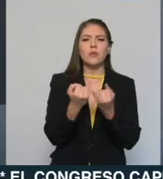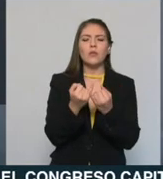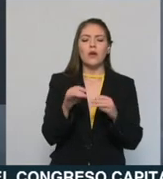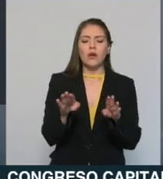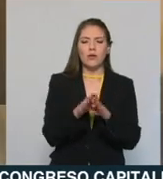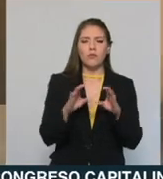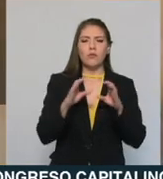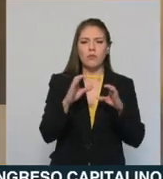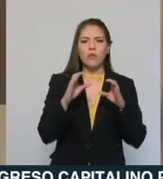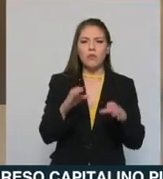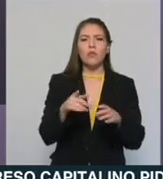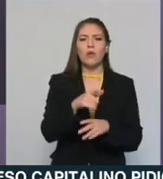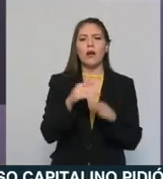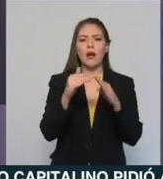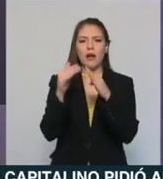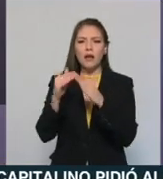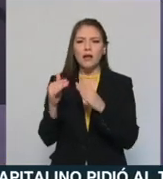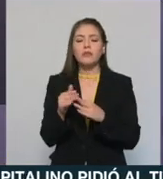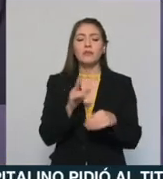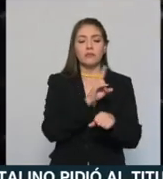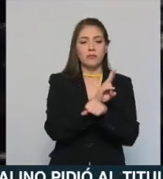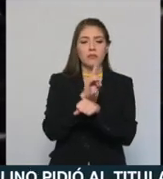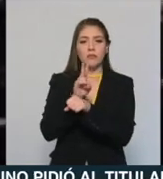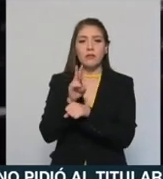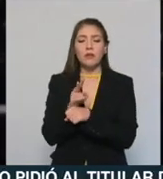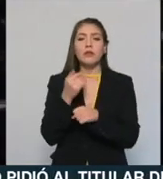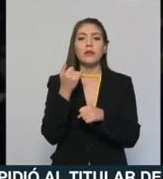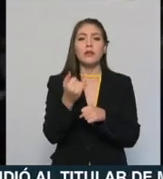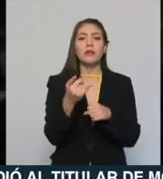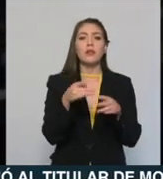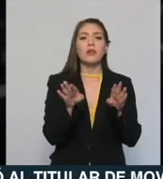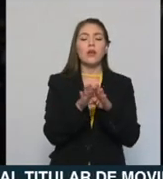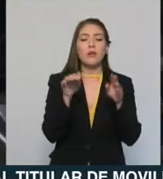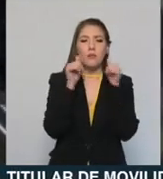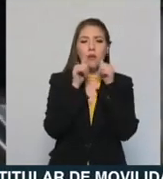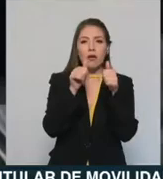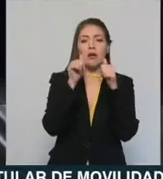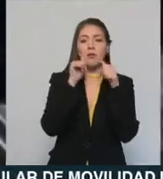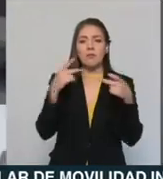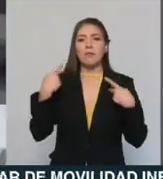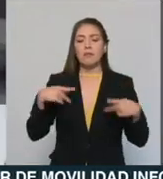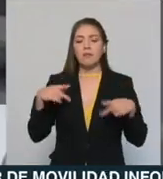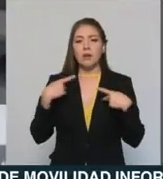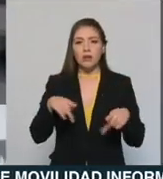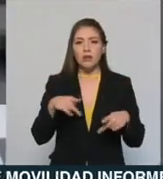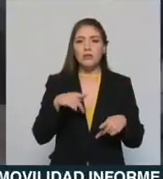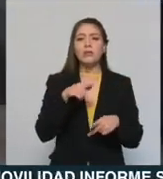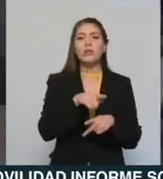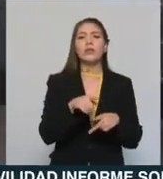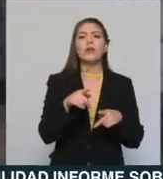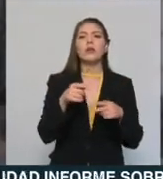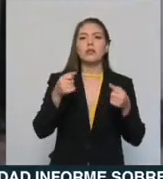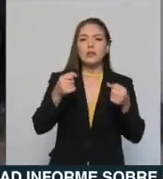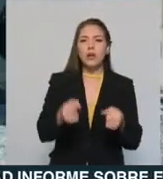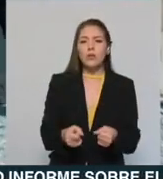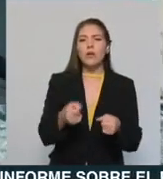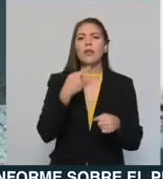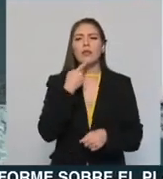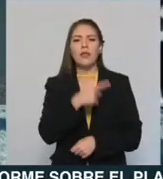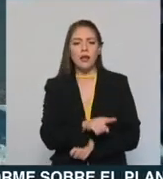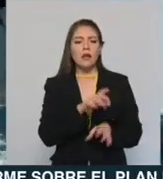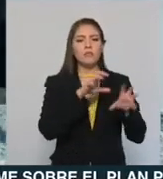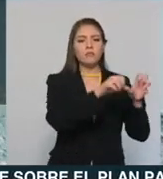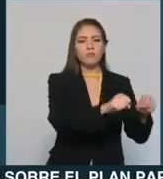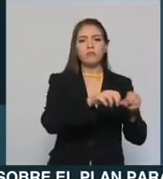bienes, vigilancia, verificación e inspección, atención a víctimas, aseguramientos, denuncia,